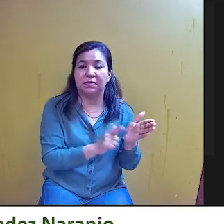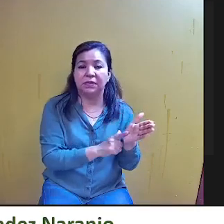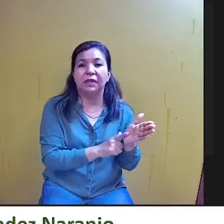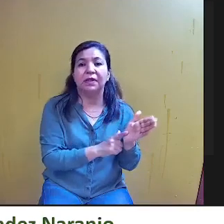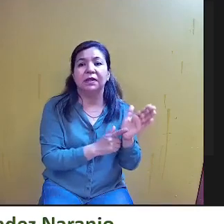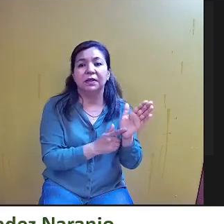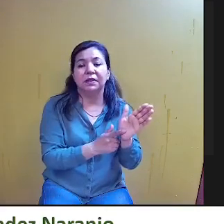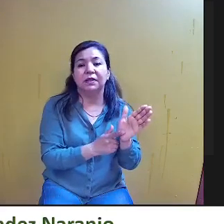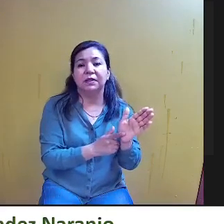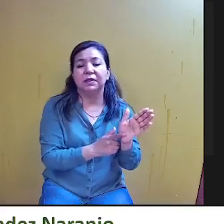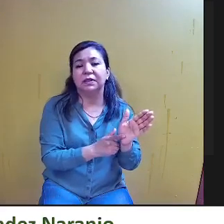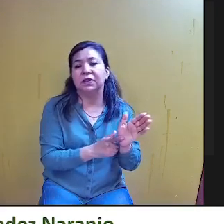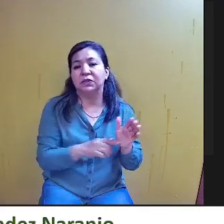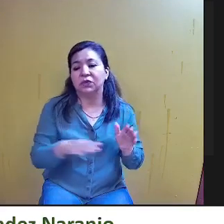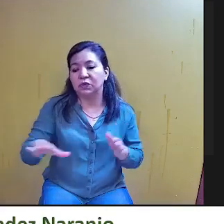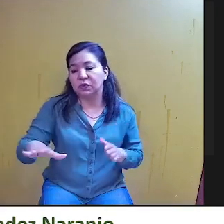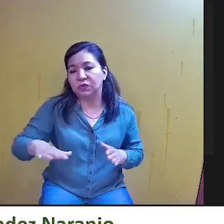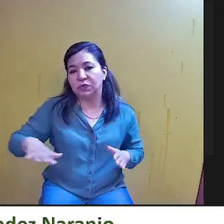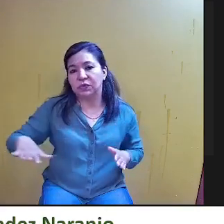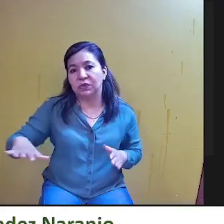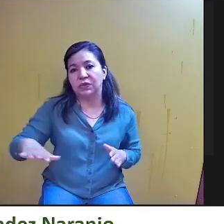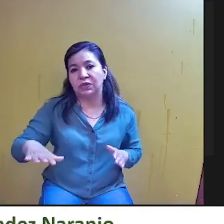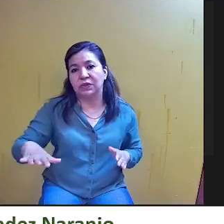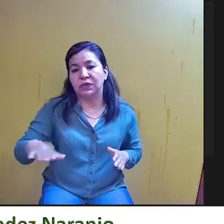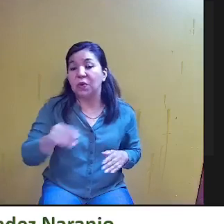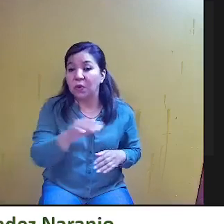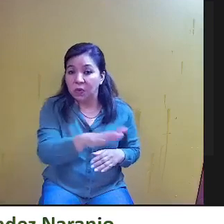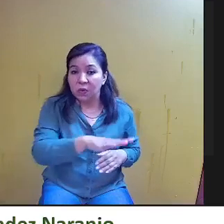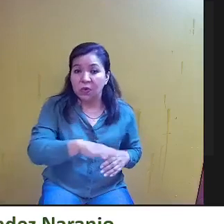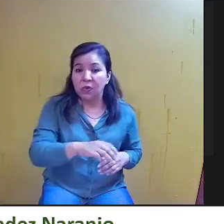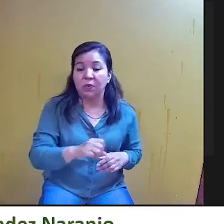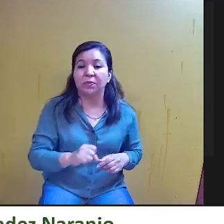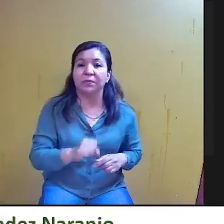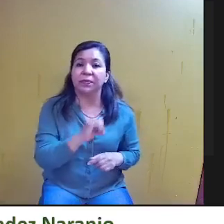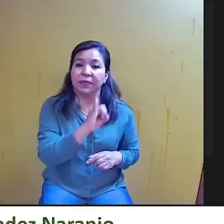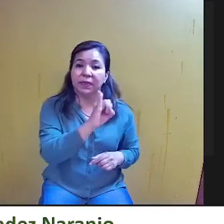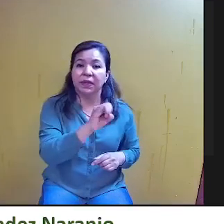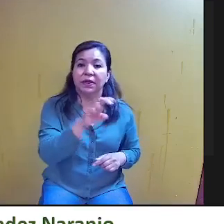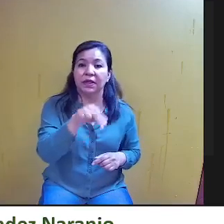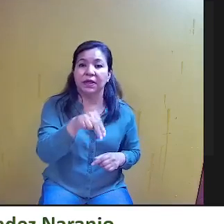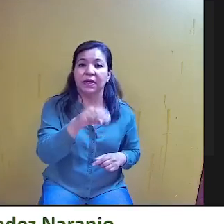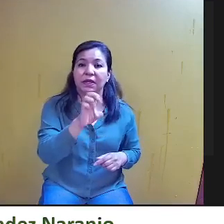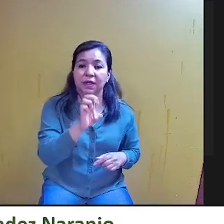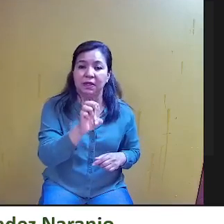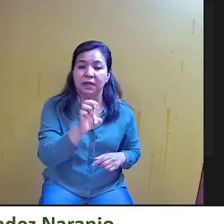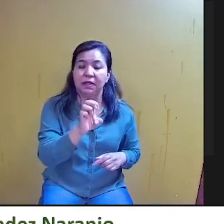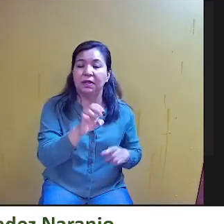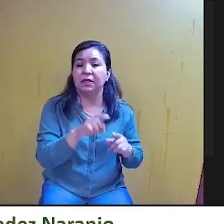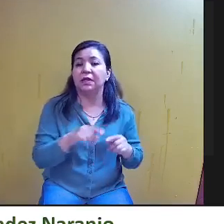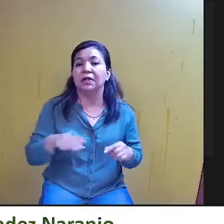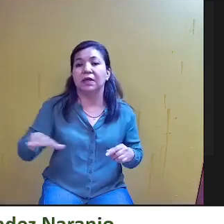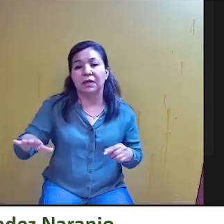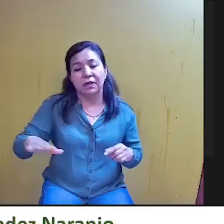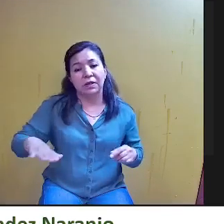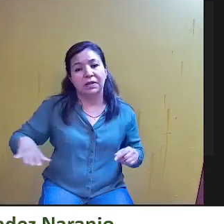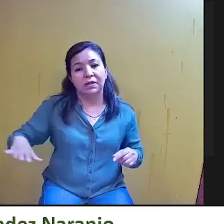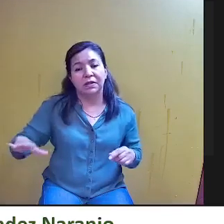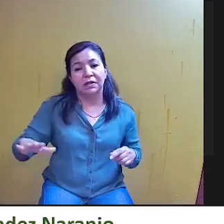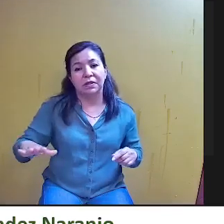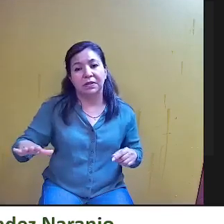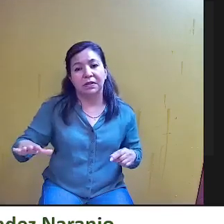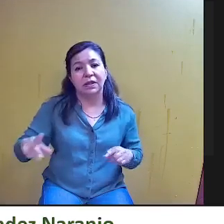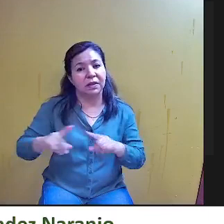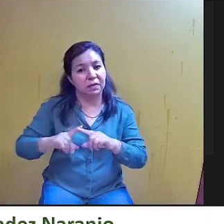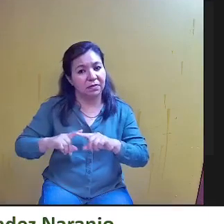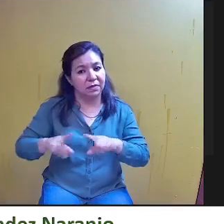de los consejos distritales, del INE, o en el caso de elecciones concurrentes, De ahí lo infundado del motivo de disenso que se